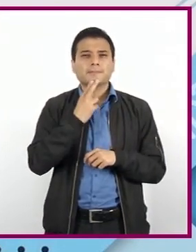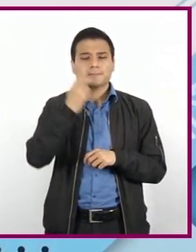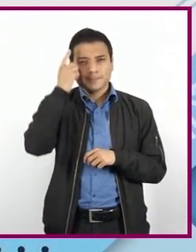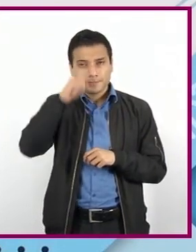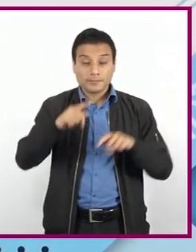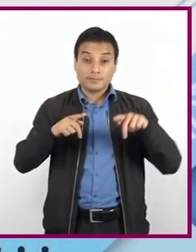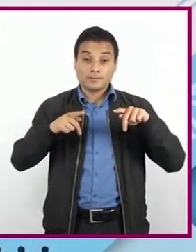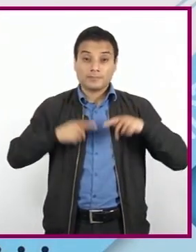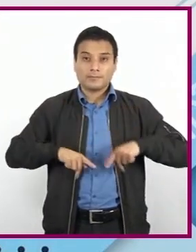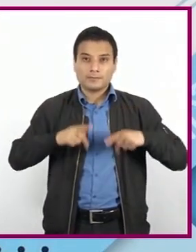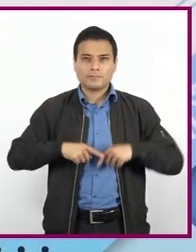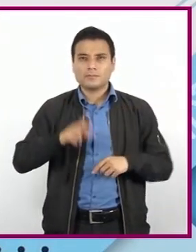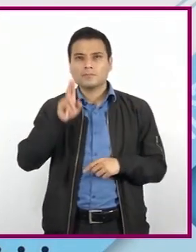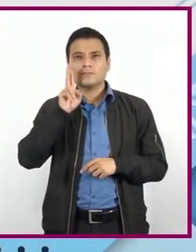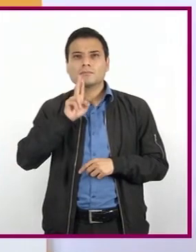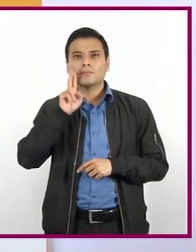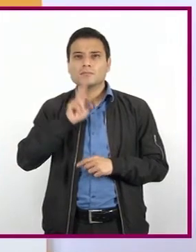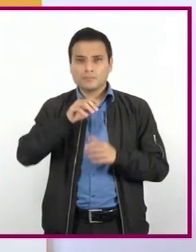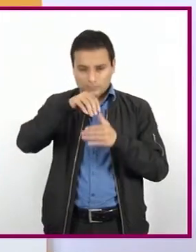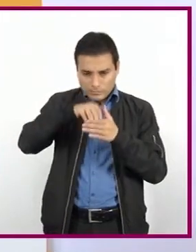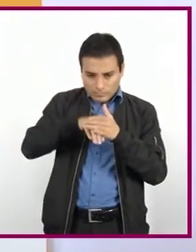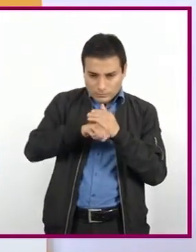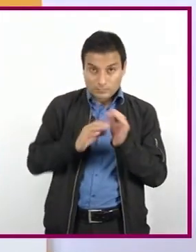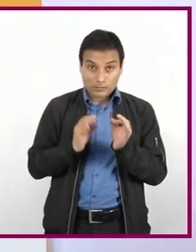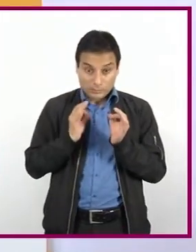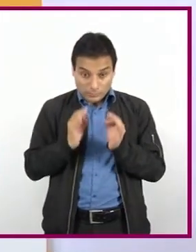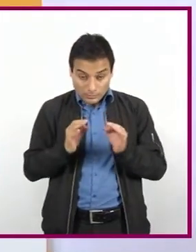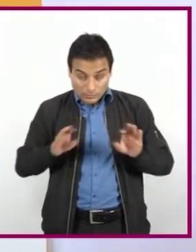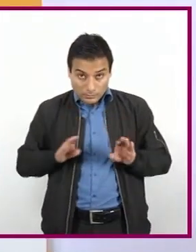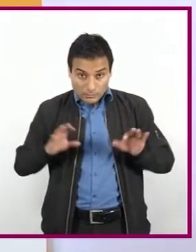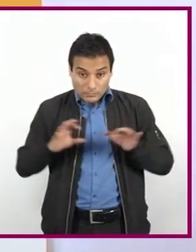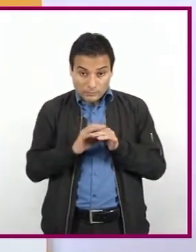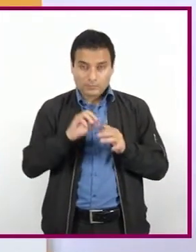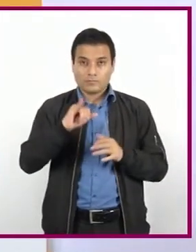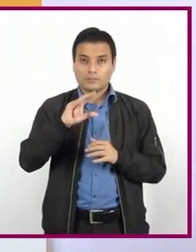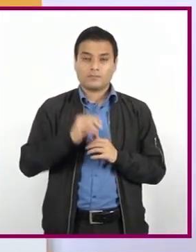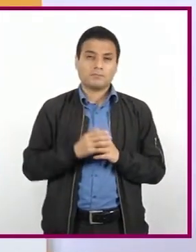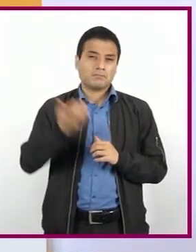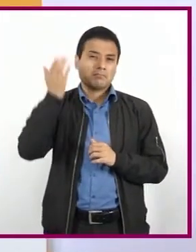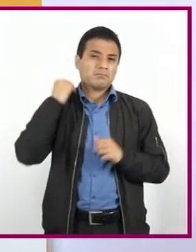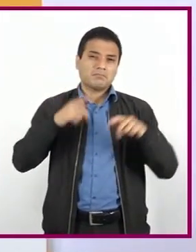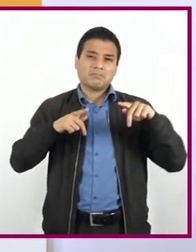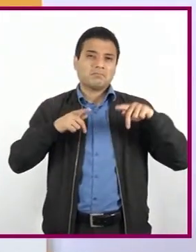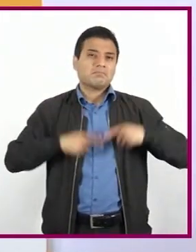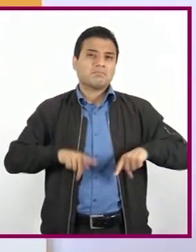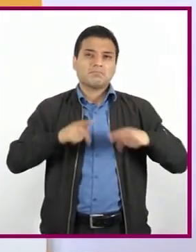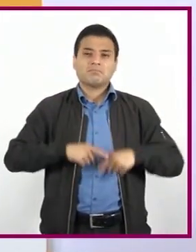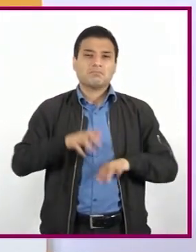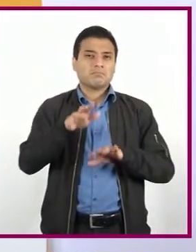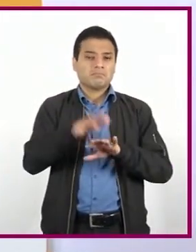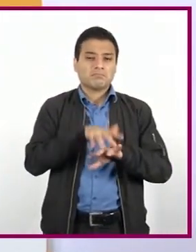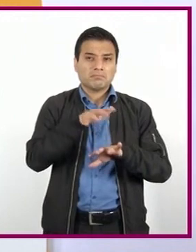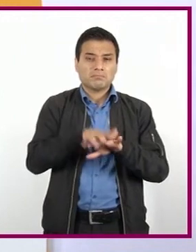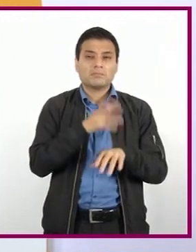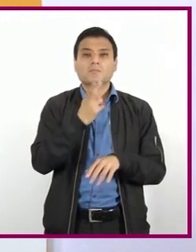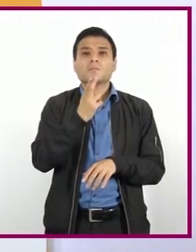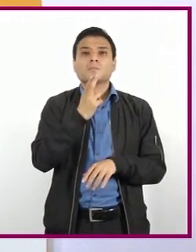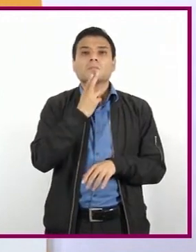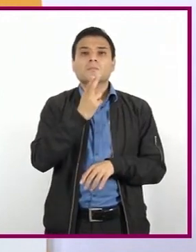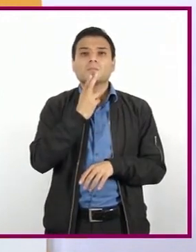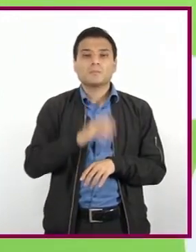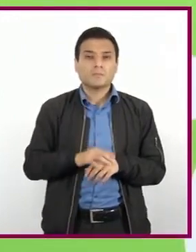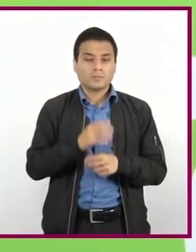quedara mejor al cliente. Entonces, ¿la gente se tomaba radiografías de los pies cada vez que se compraba un par de